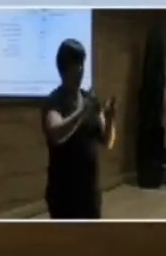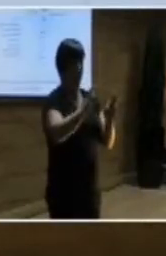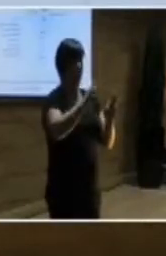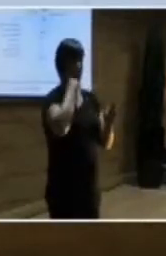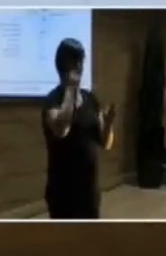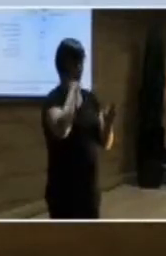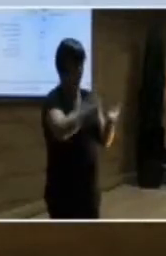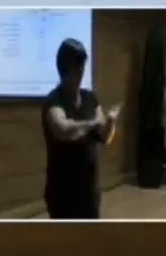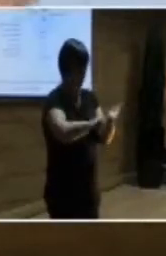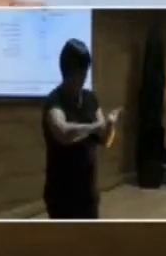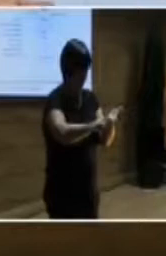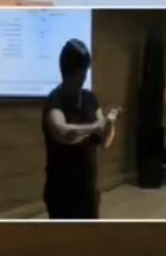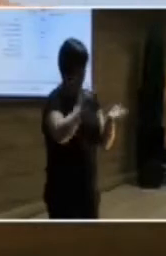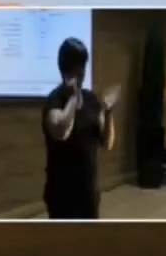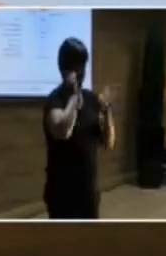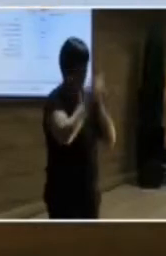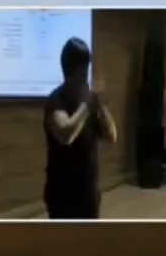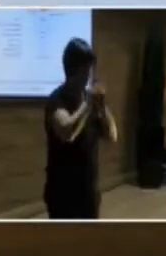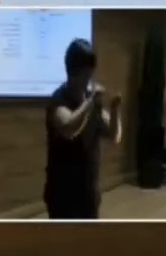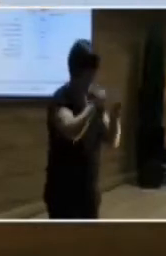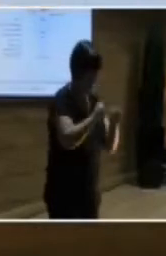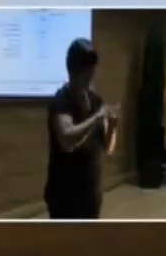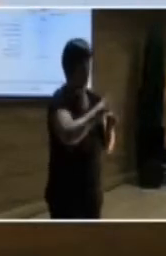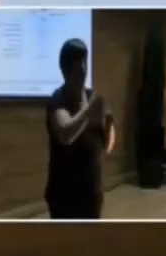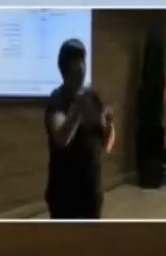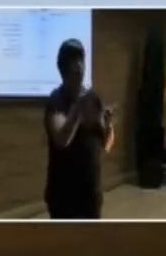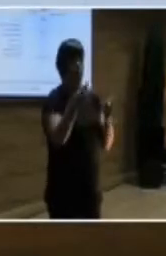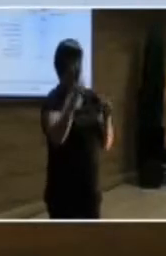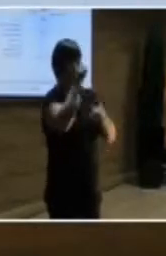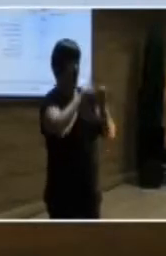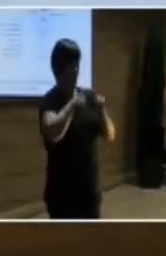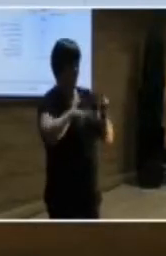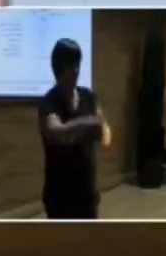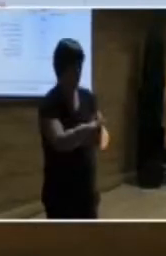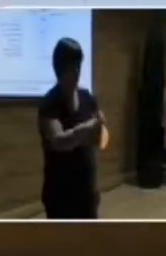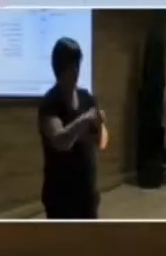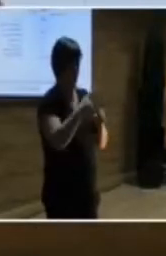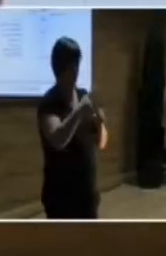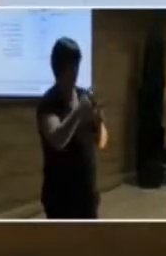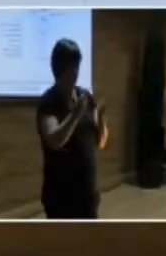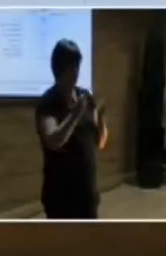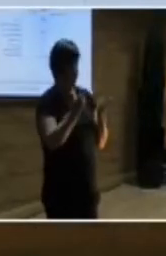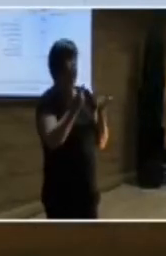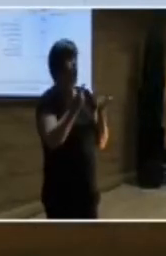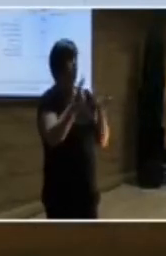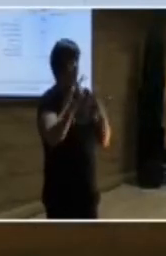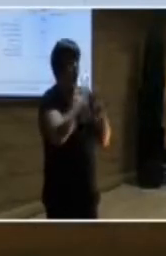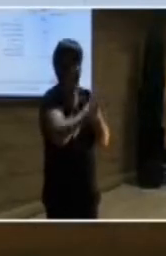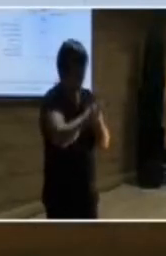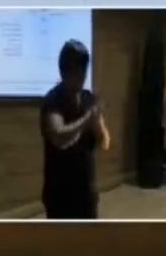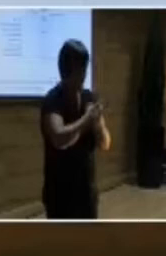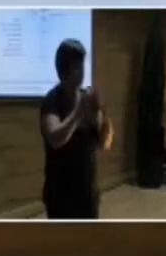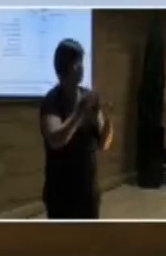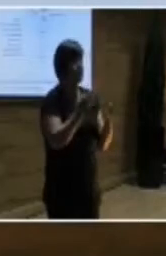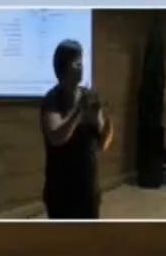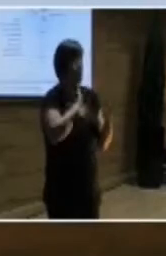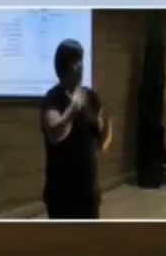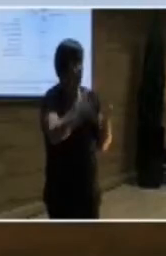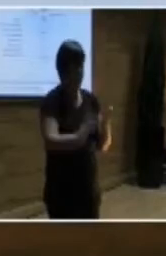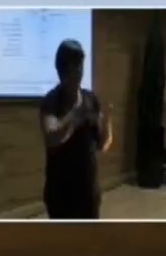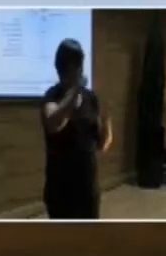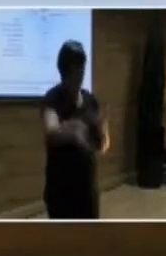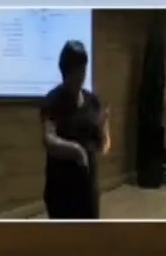hay equipos, ¿por qué no creamos equipos para la demencia y el Alzheimer? Donde intervenga la enfermería, donde intervengan las